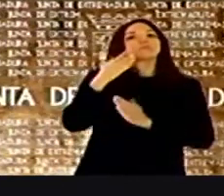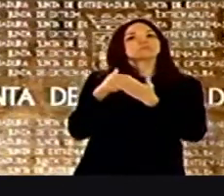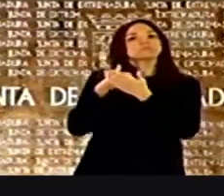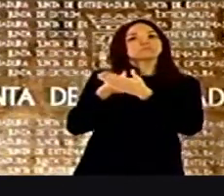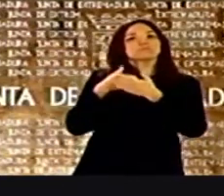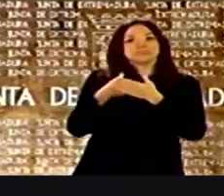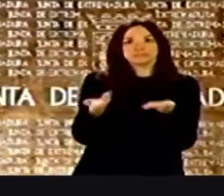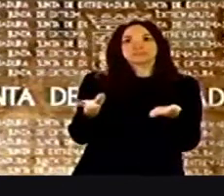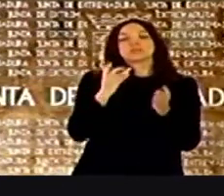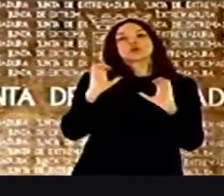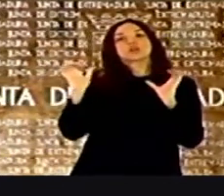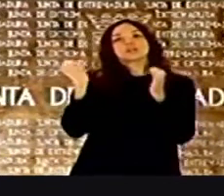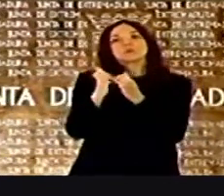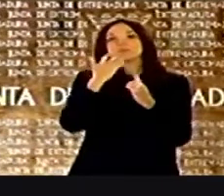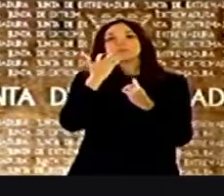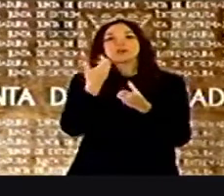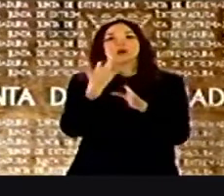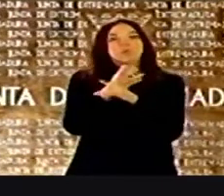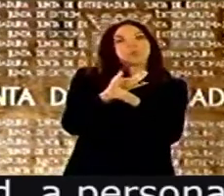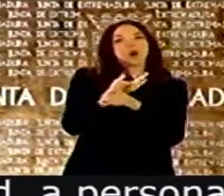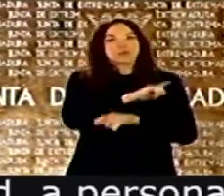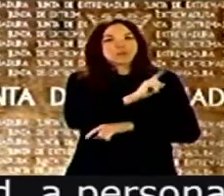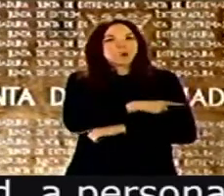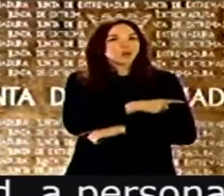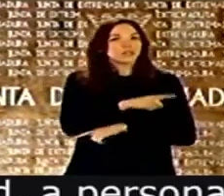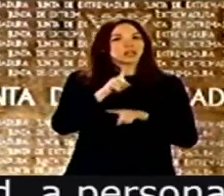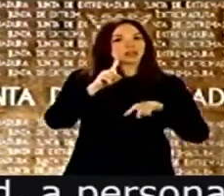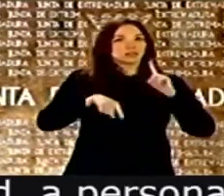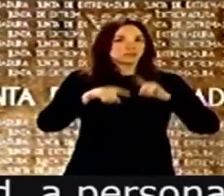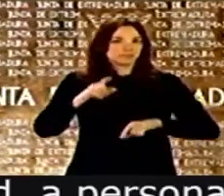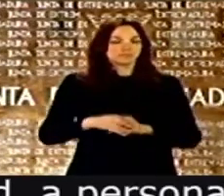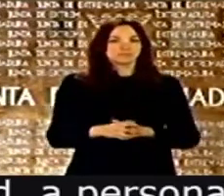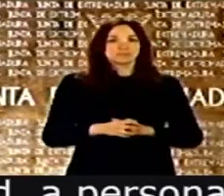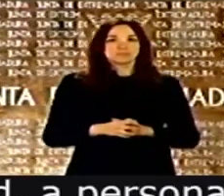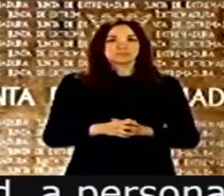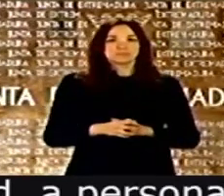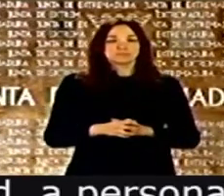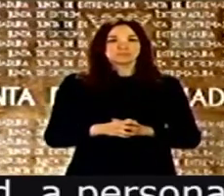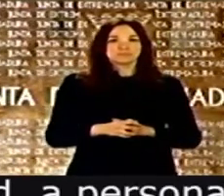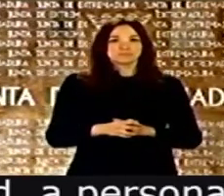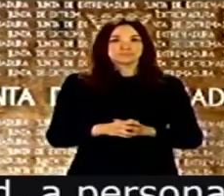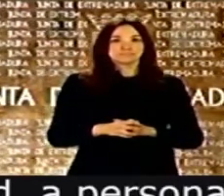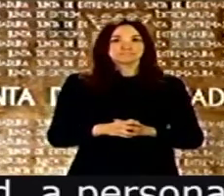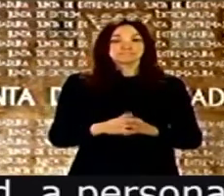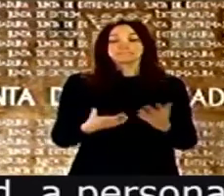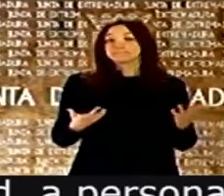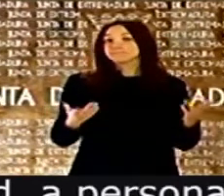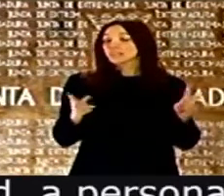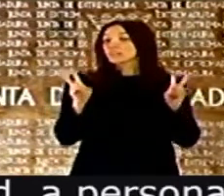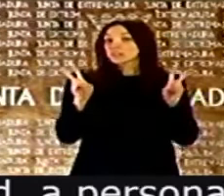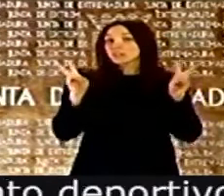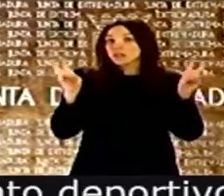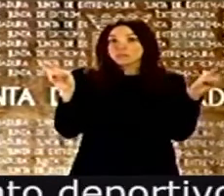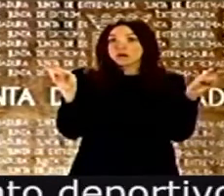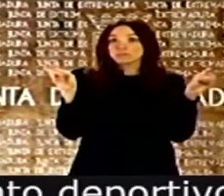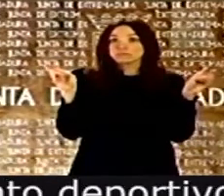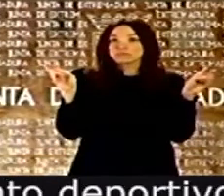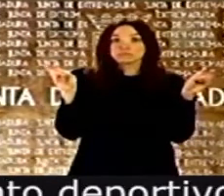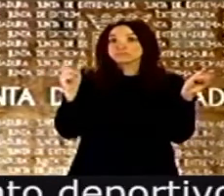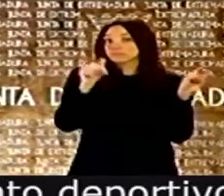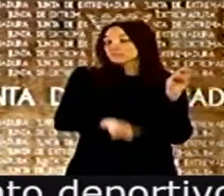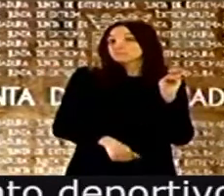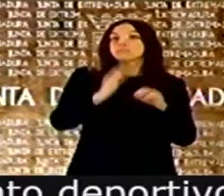colectivos implicados en acontecimientos deportivos sobre los que se realice la apuesta, básicamente, y en cuanto a al